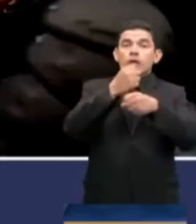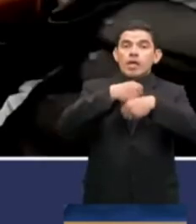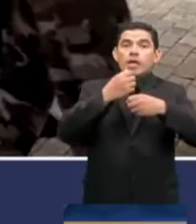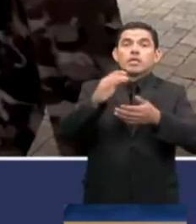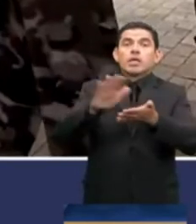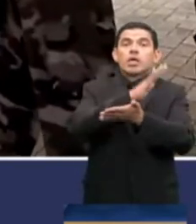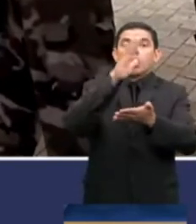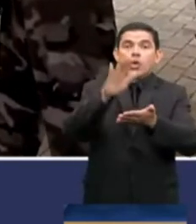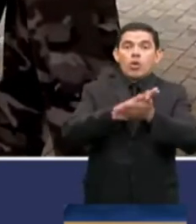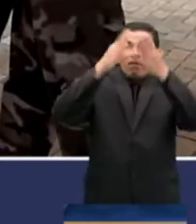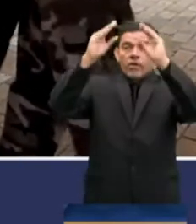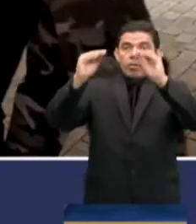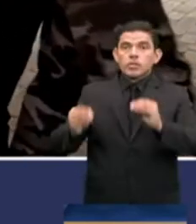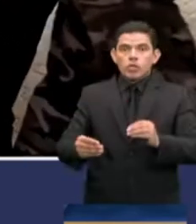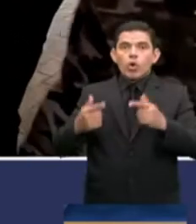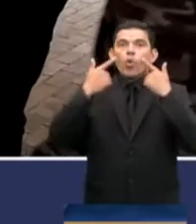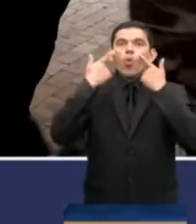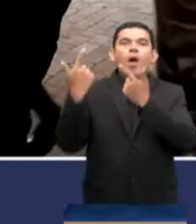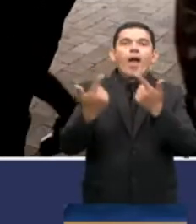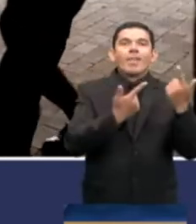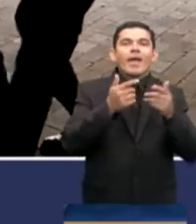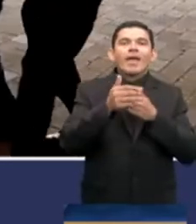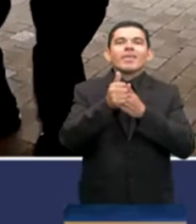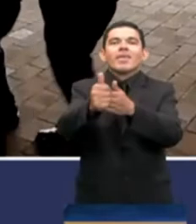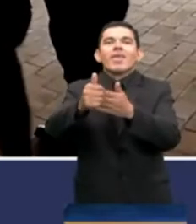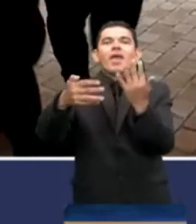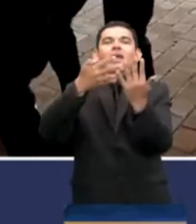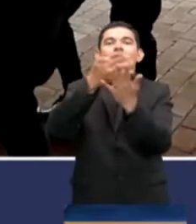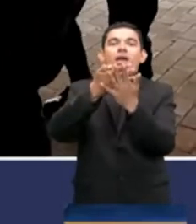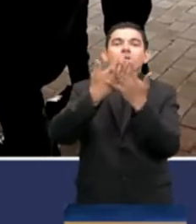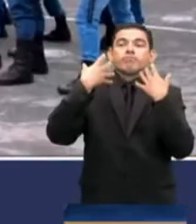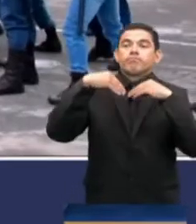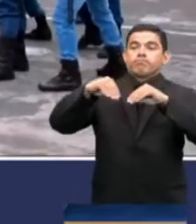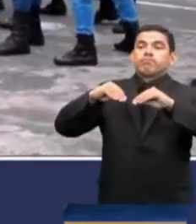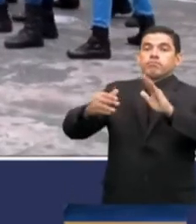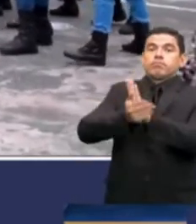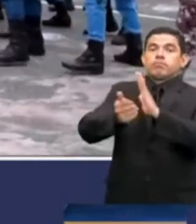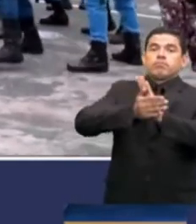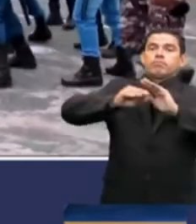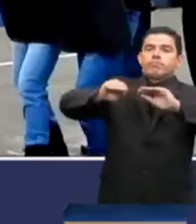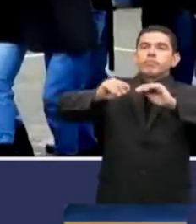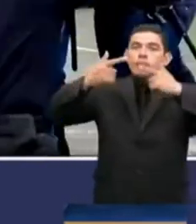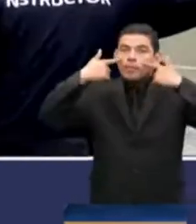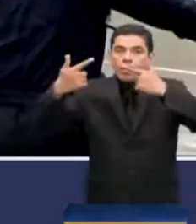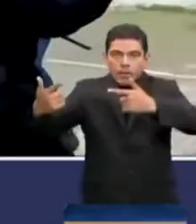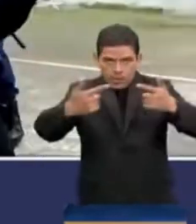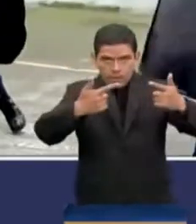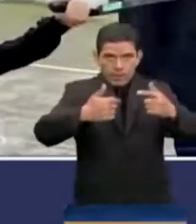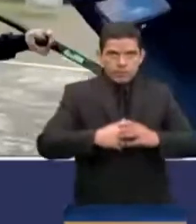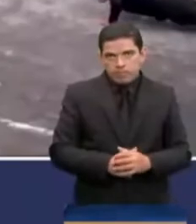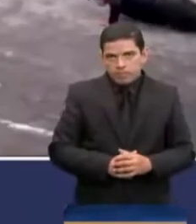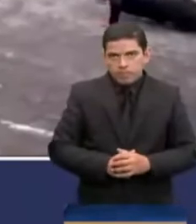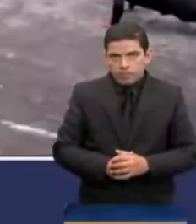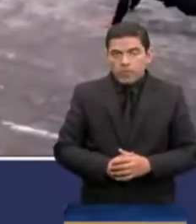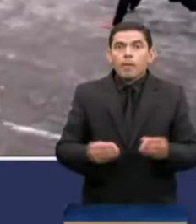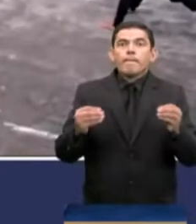de formación penitenciaria que capacitará al nuevo Cuerpo de Seguridad y Vigilancia. Reduciremos